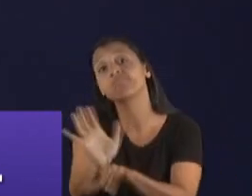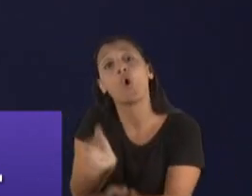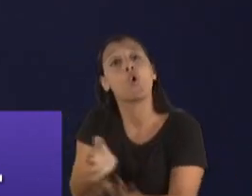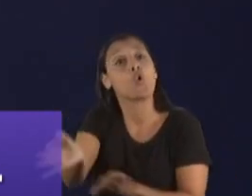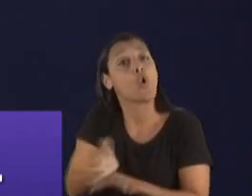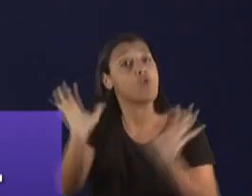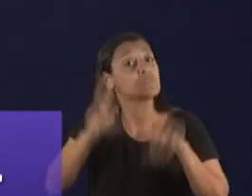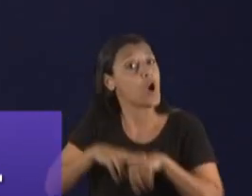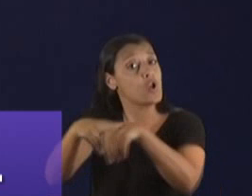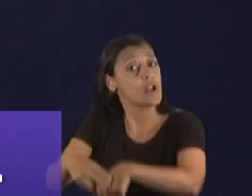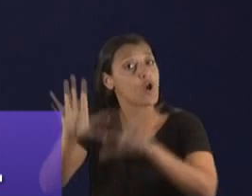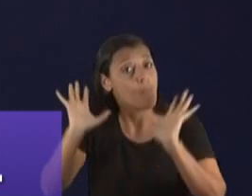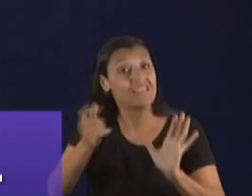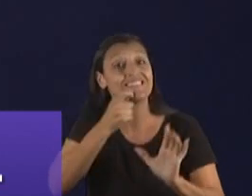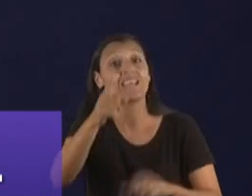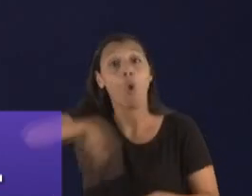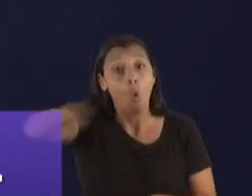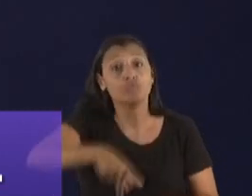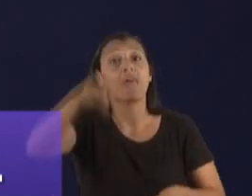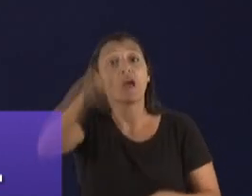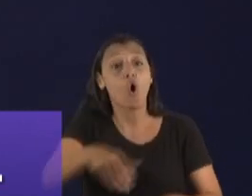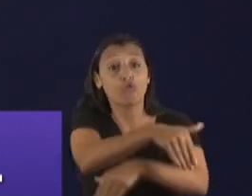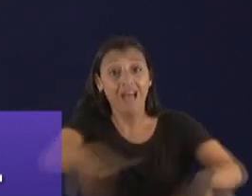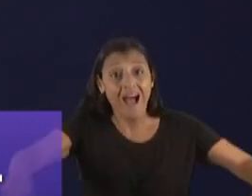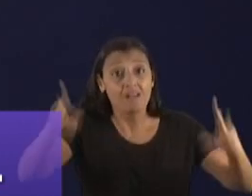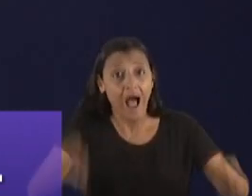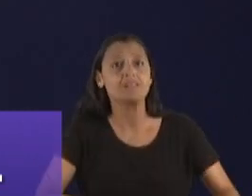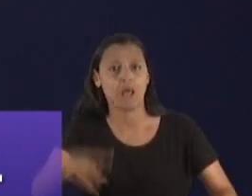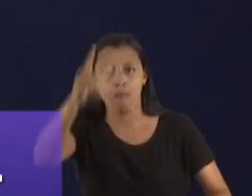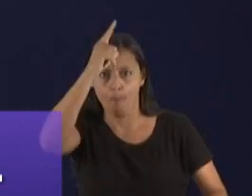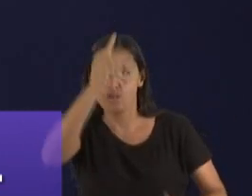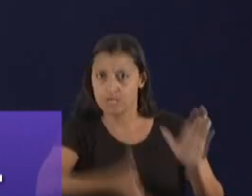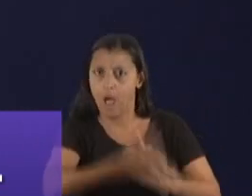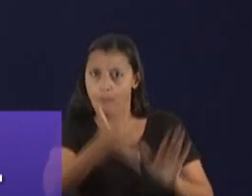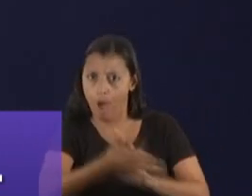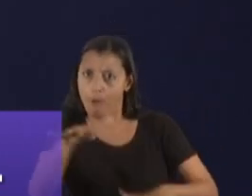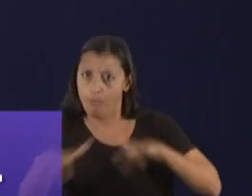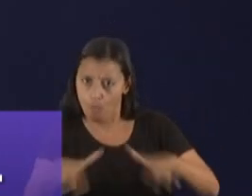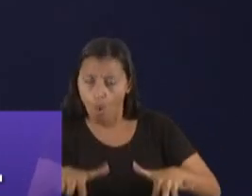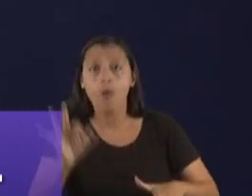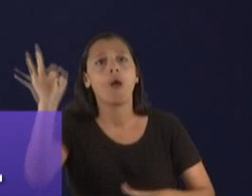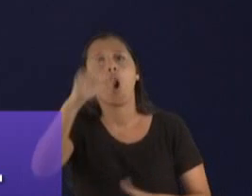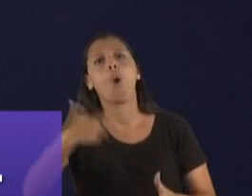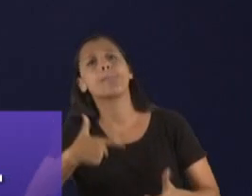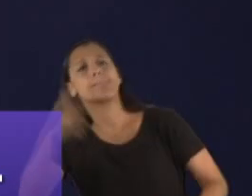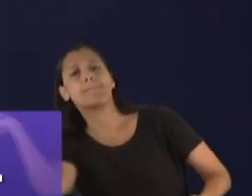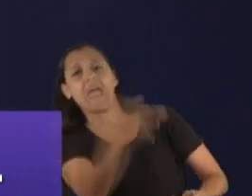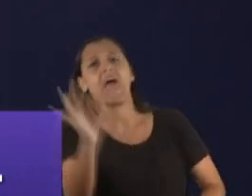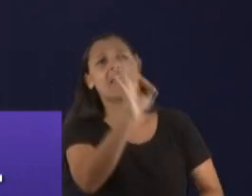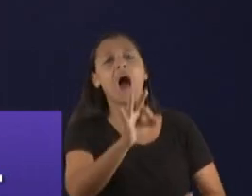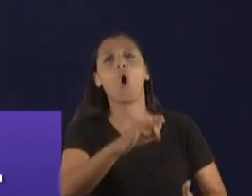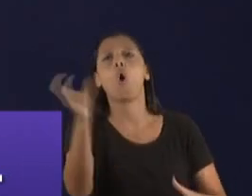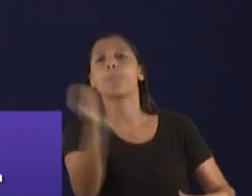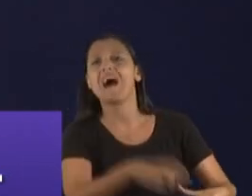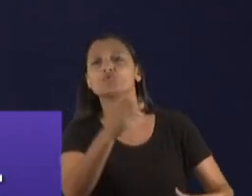ser de utilidad. Si cortan la calle, la policía va a actuar. Si rompen veredas, si tiran piedras o prenden fuego tachos de